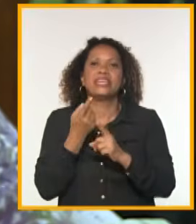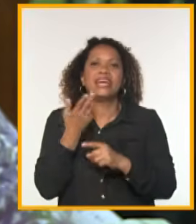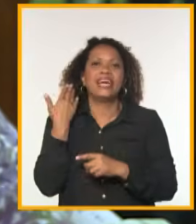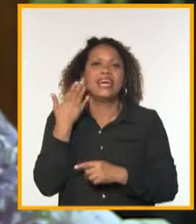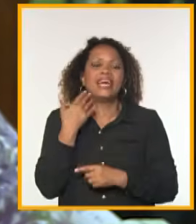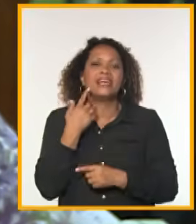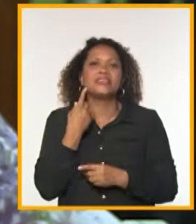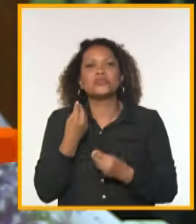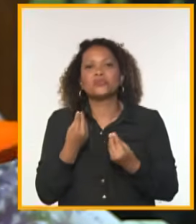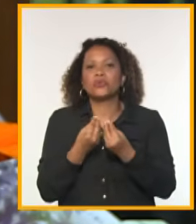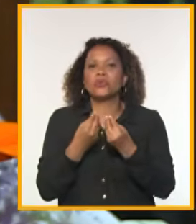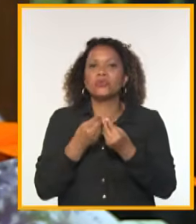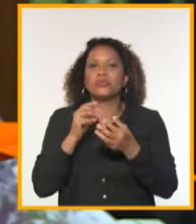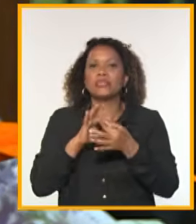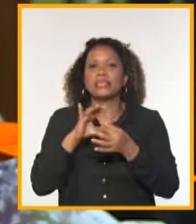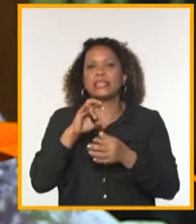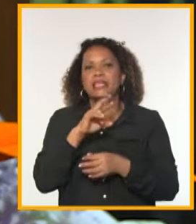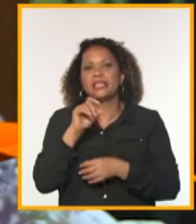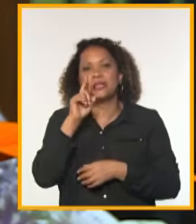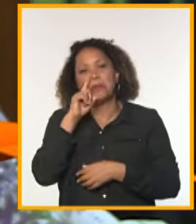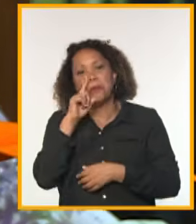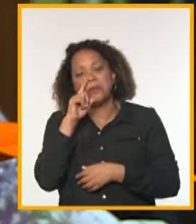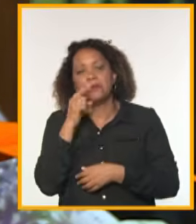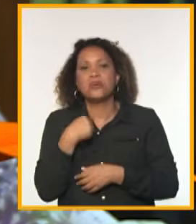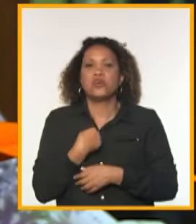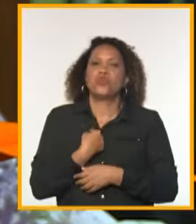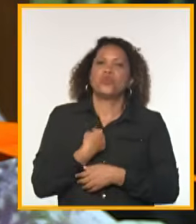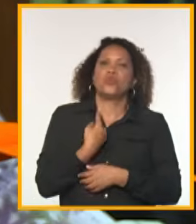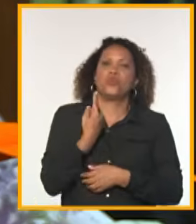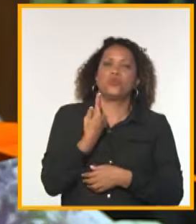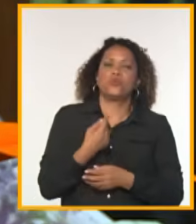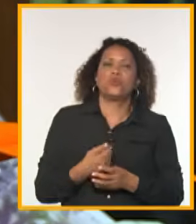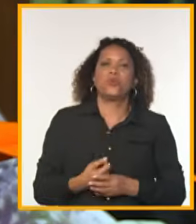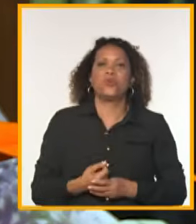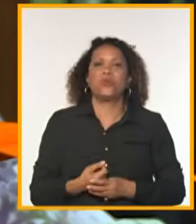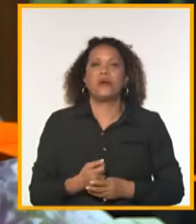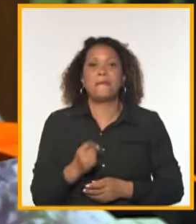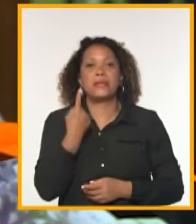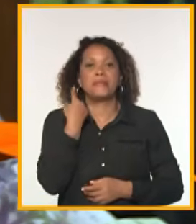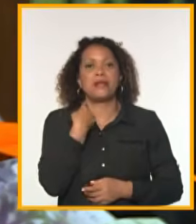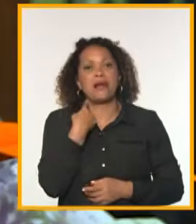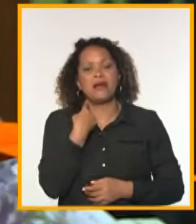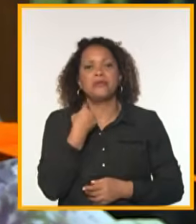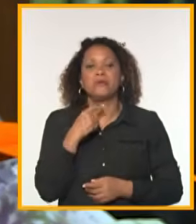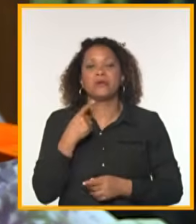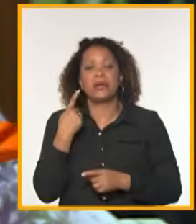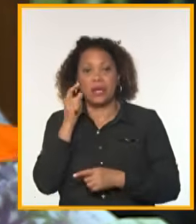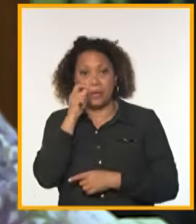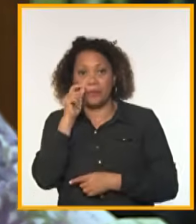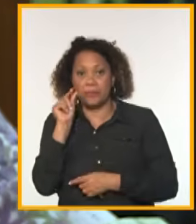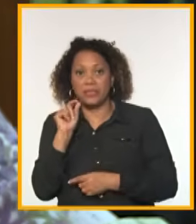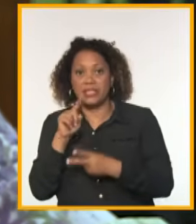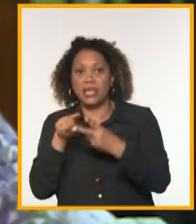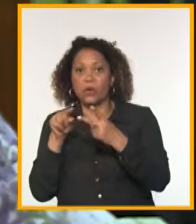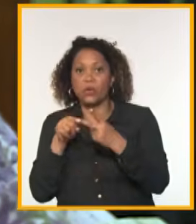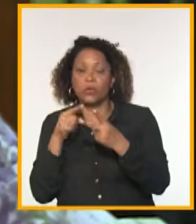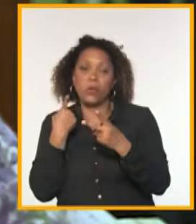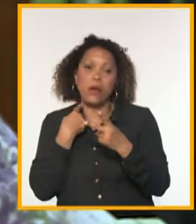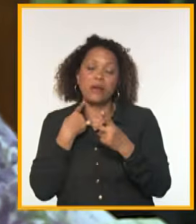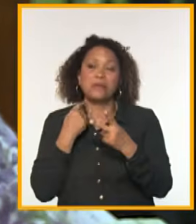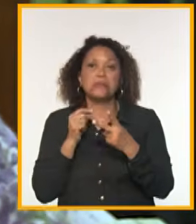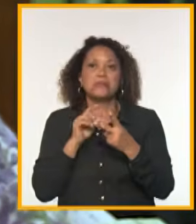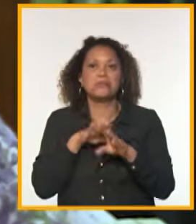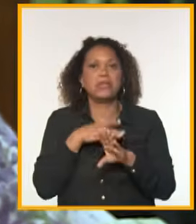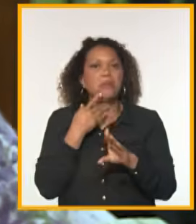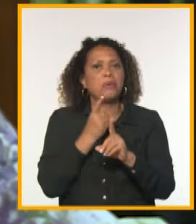Estábamos en Girón, bueno, yo estaba él estaba en primer año, yo estaba en segundo año, y ya después no nos